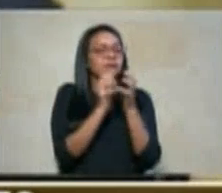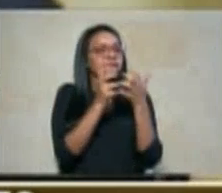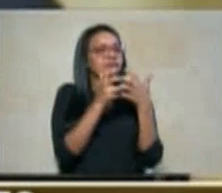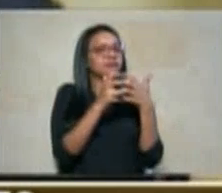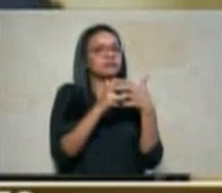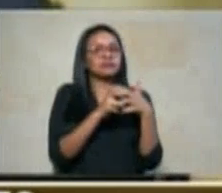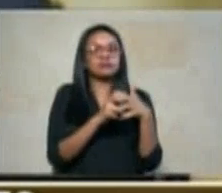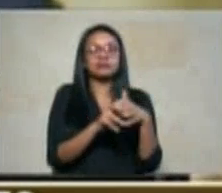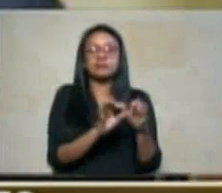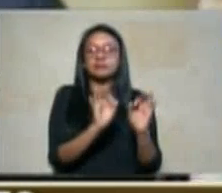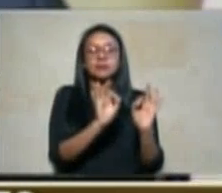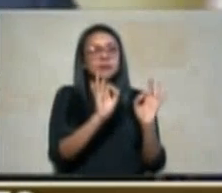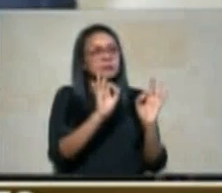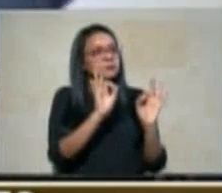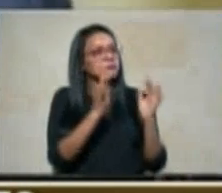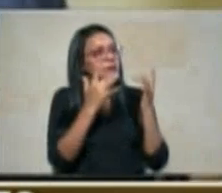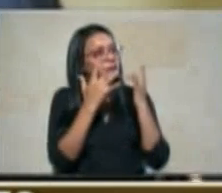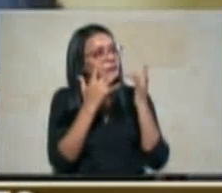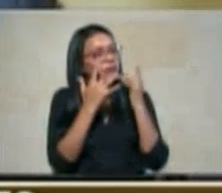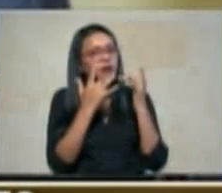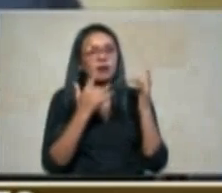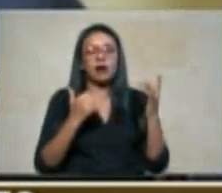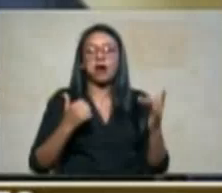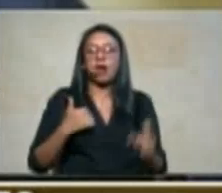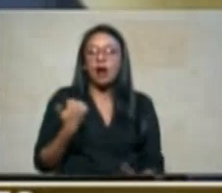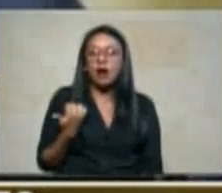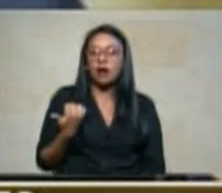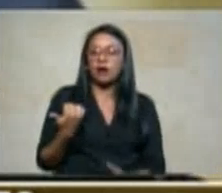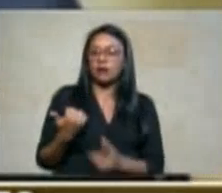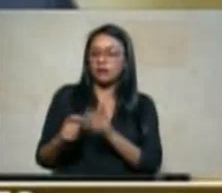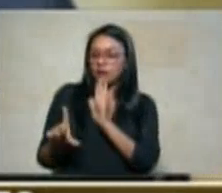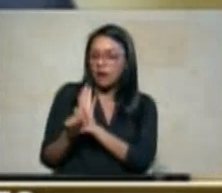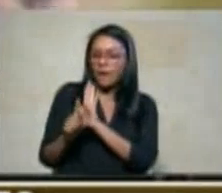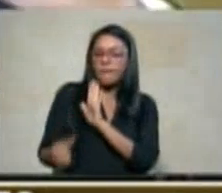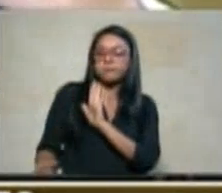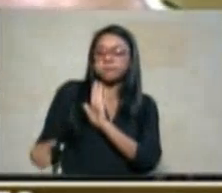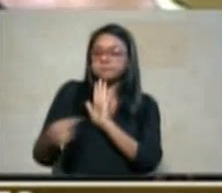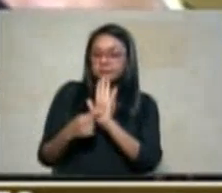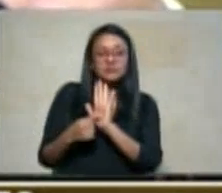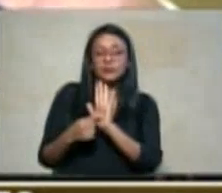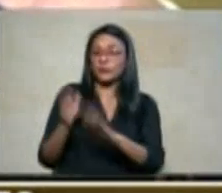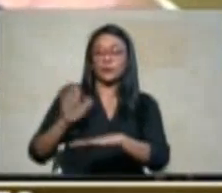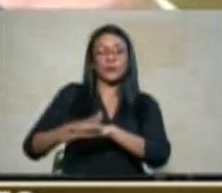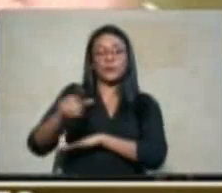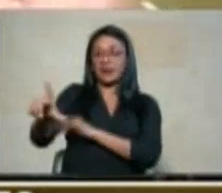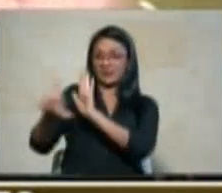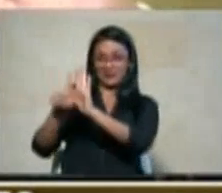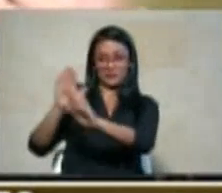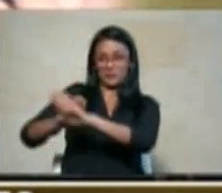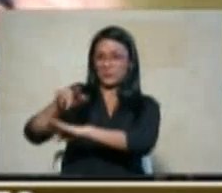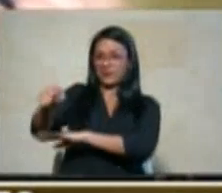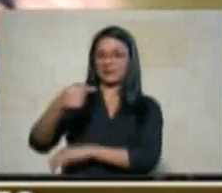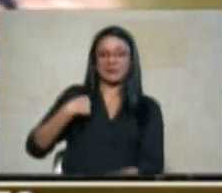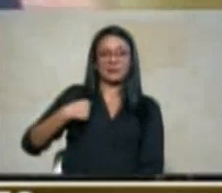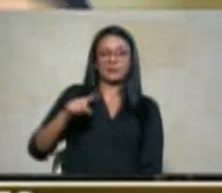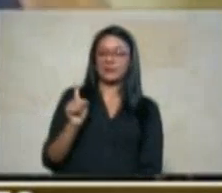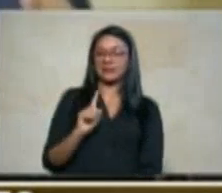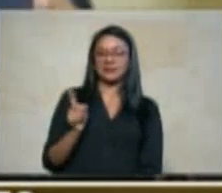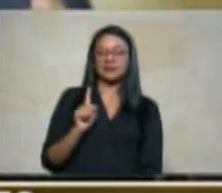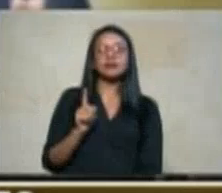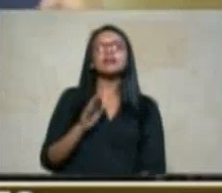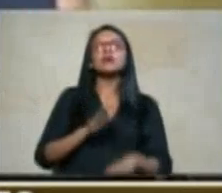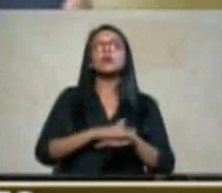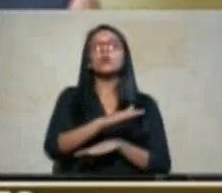bien, y los abusos que de la ley se han cometido, que no es culpa de la ley misma,